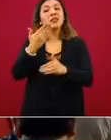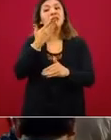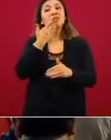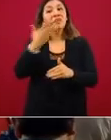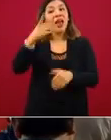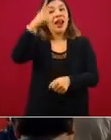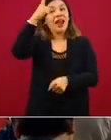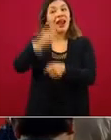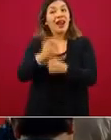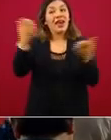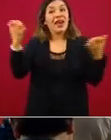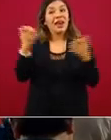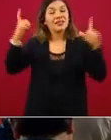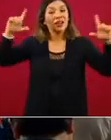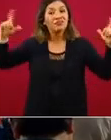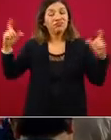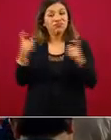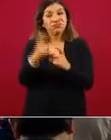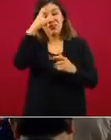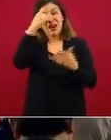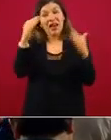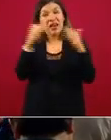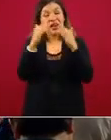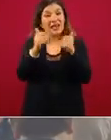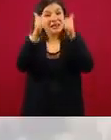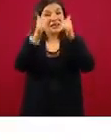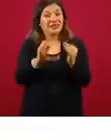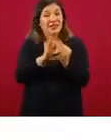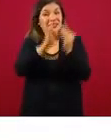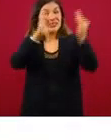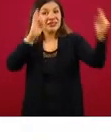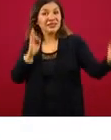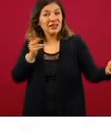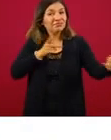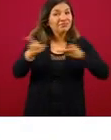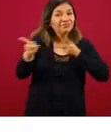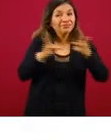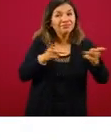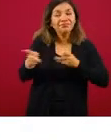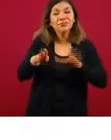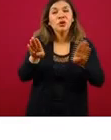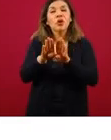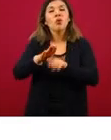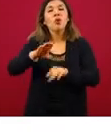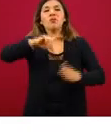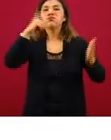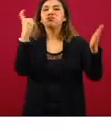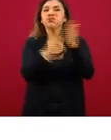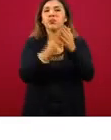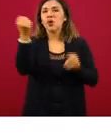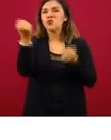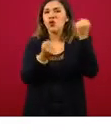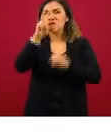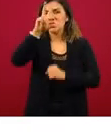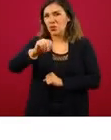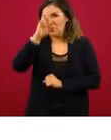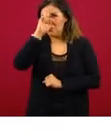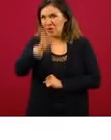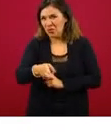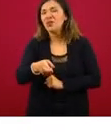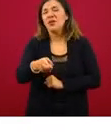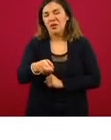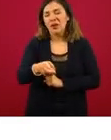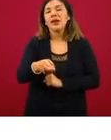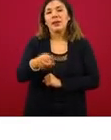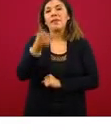había logrado con la Jornada Nacional de Sana Distancia y estrategias como el Hoy No Circula de forma personal,